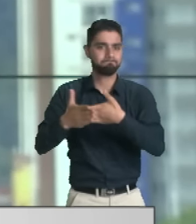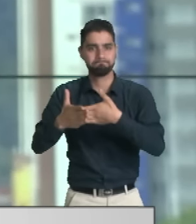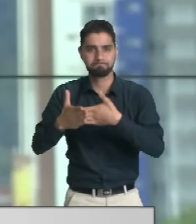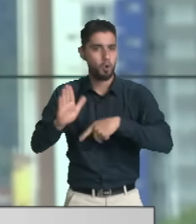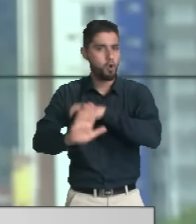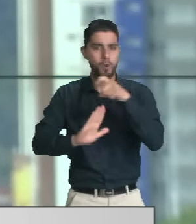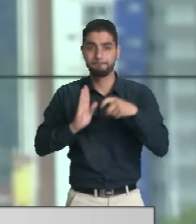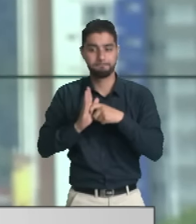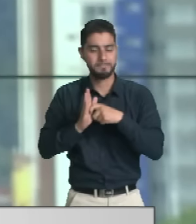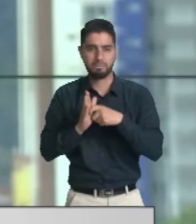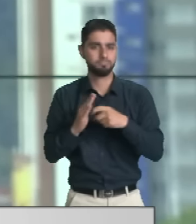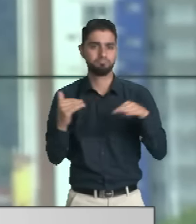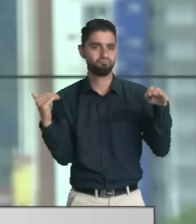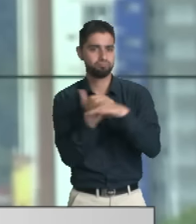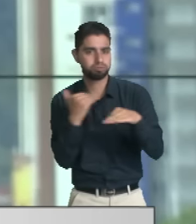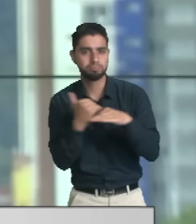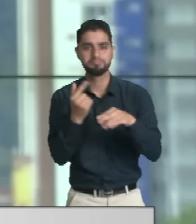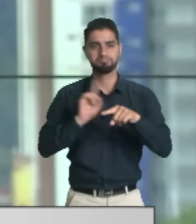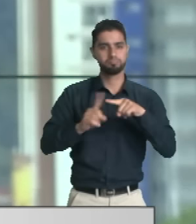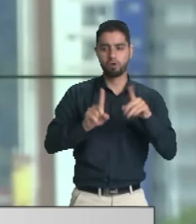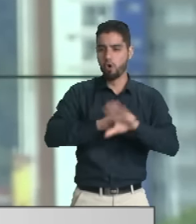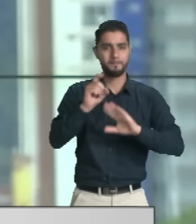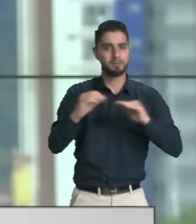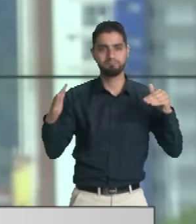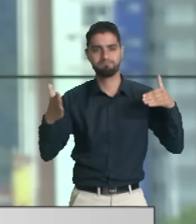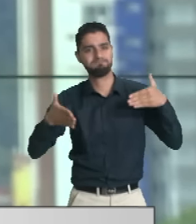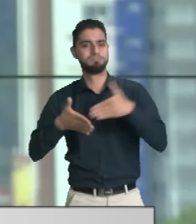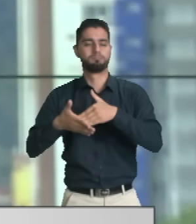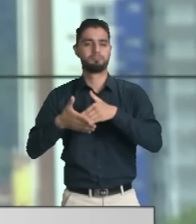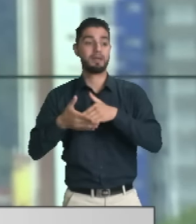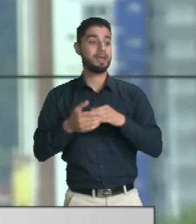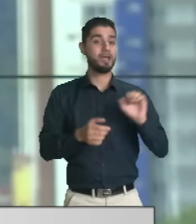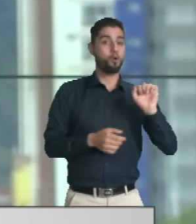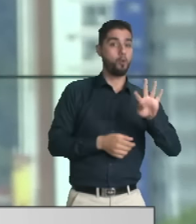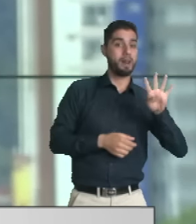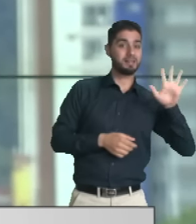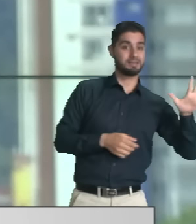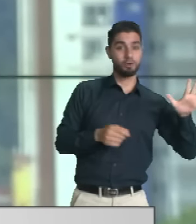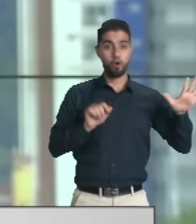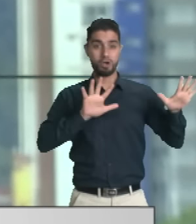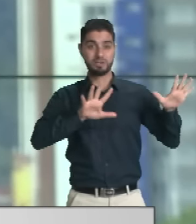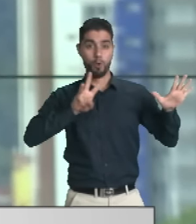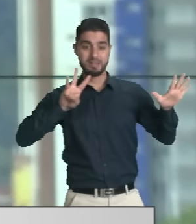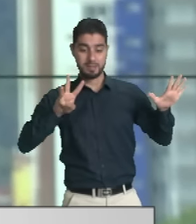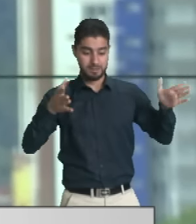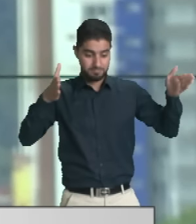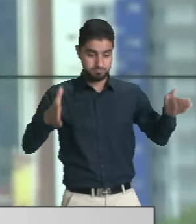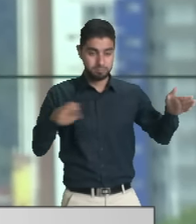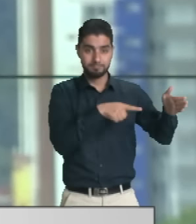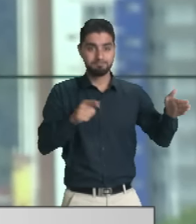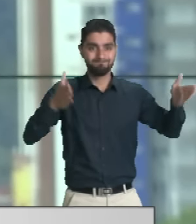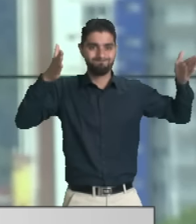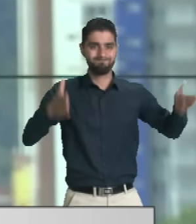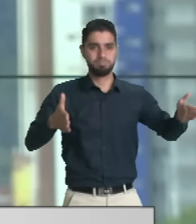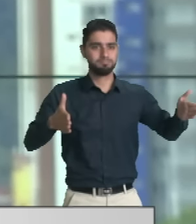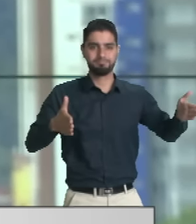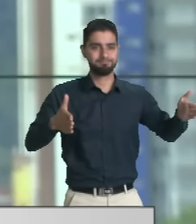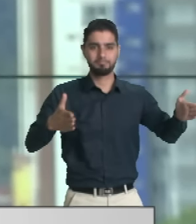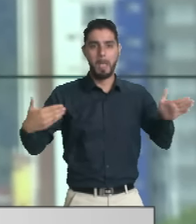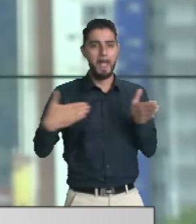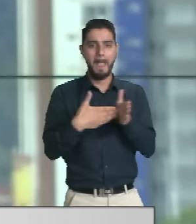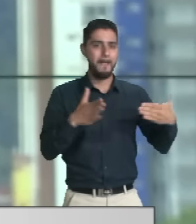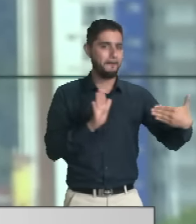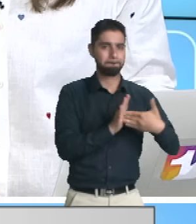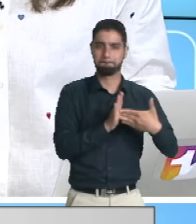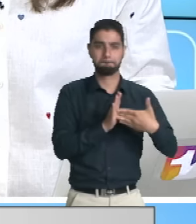tráfico mixto desde la calle 45 hasta la calle 53. Ese cierre arrancó hoy en la madrugada e irá por lo menos durante un año y medio. Tratar de